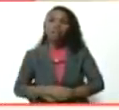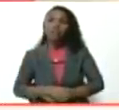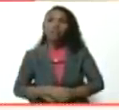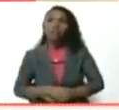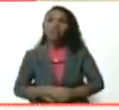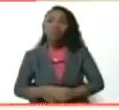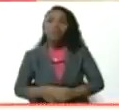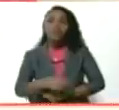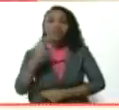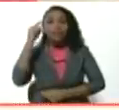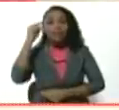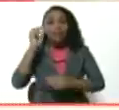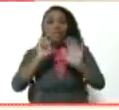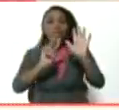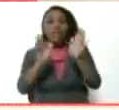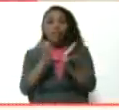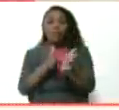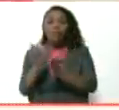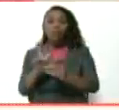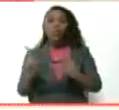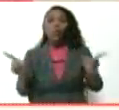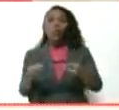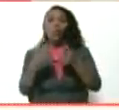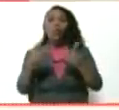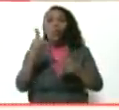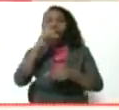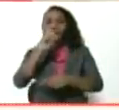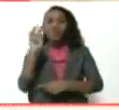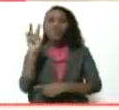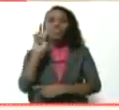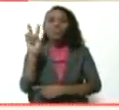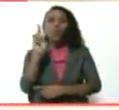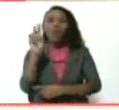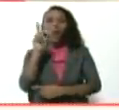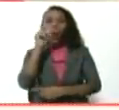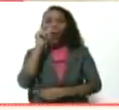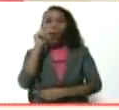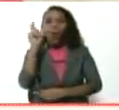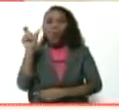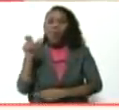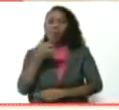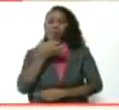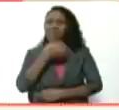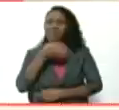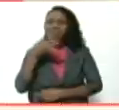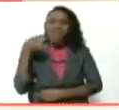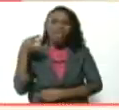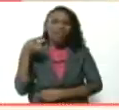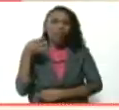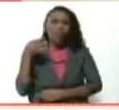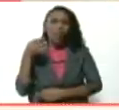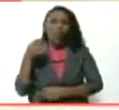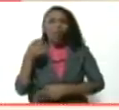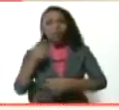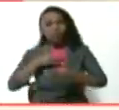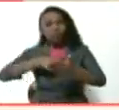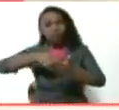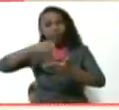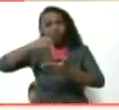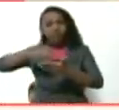el día 7 de marzo estuvo cumpliendo años un venezolano, un extraordinario venezolano, autor